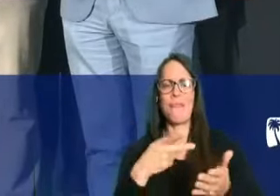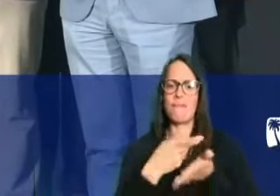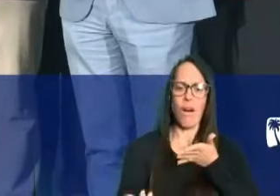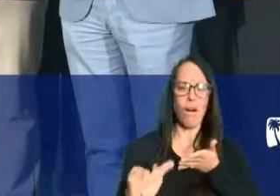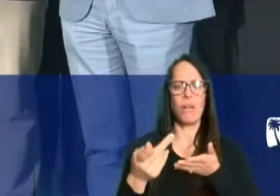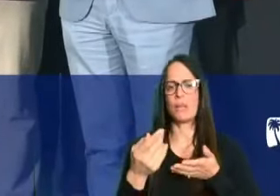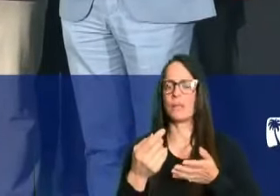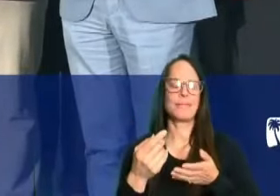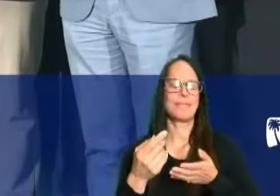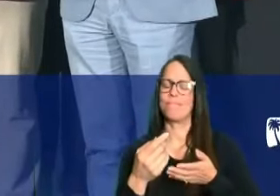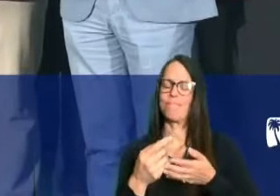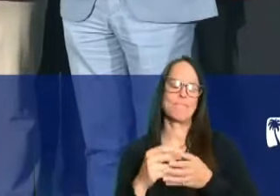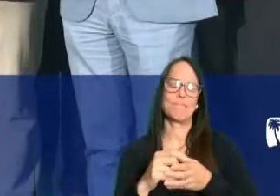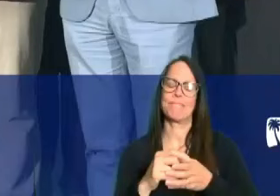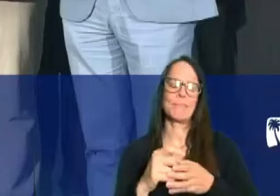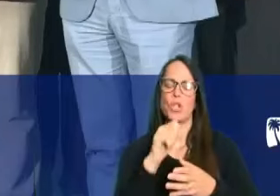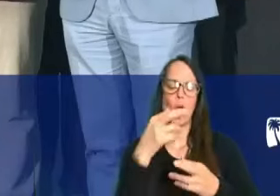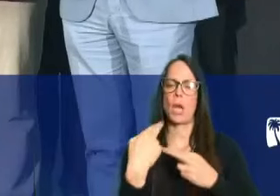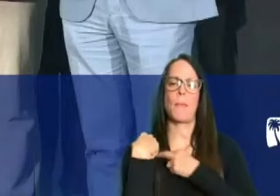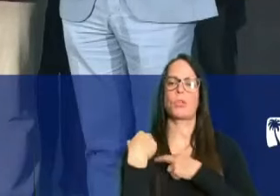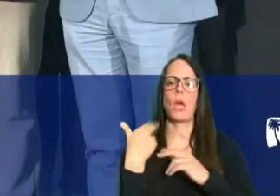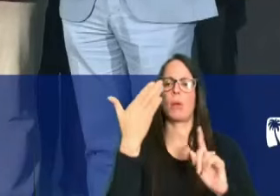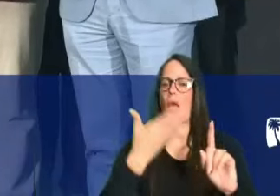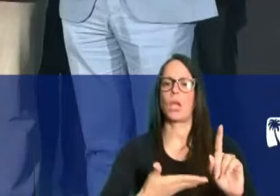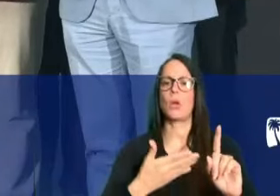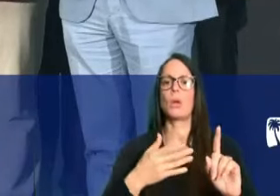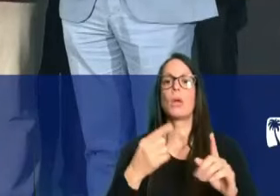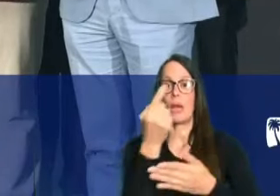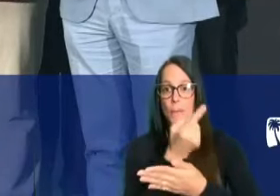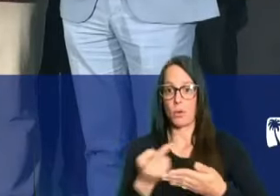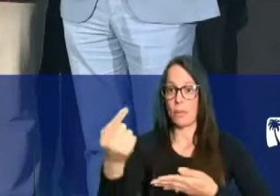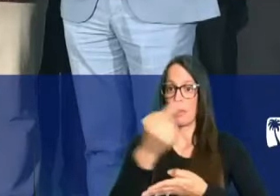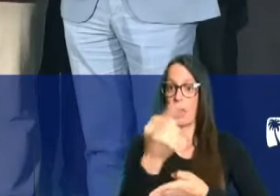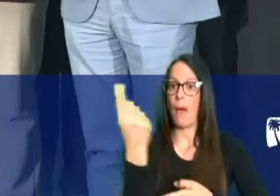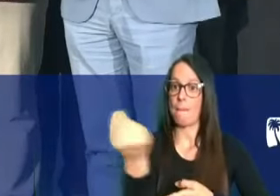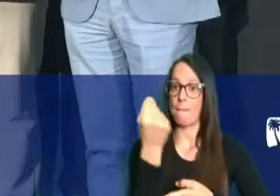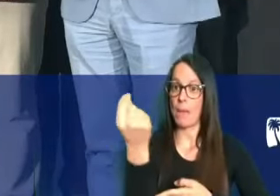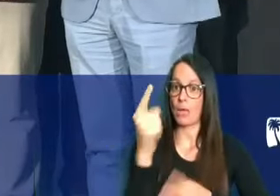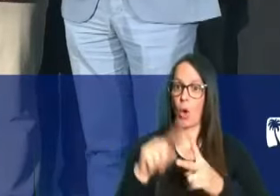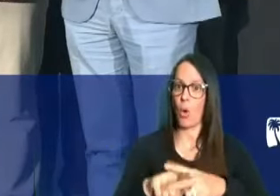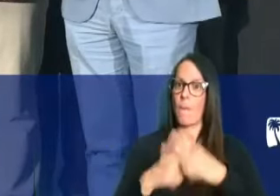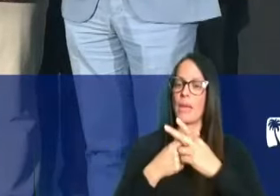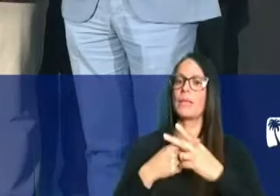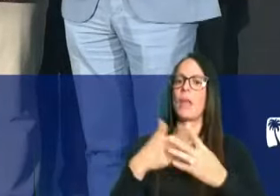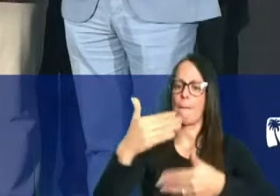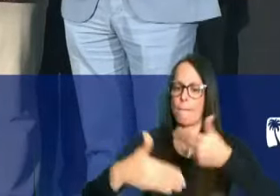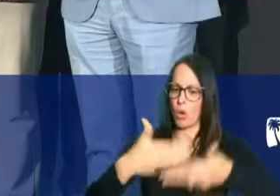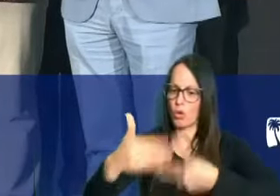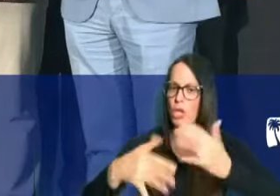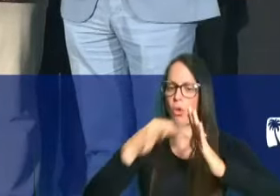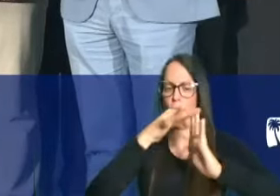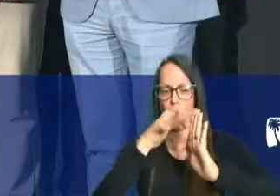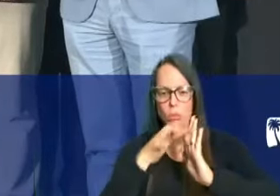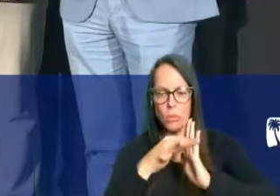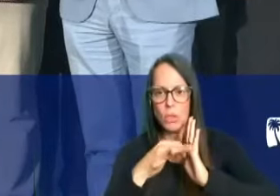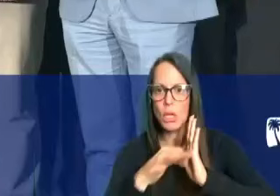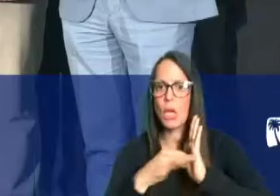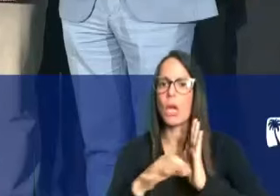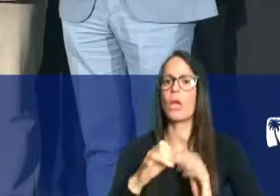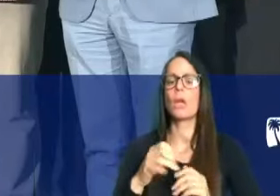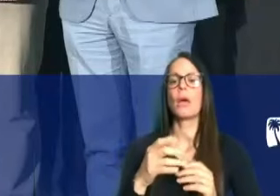responsable la realidad es que la semana que viene el martes comienza el proceso de escrutinio que comenzará por el distrito senatorial de San